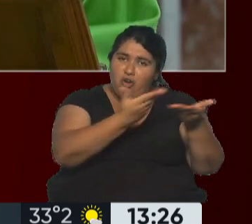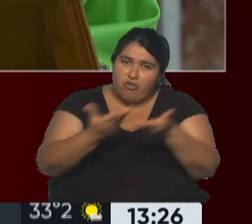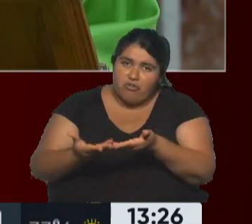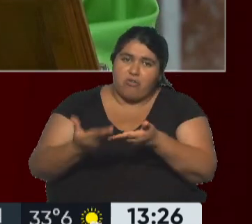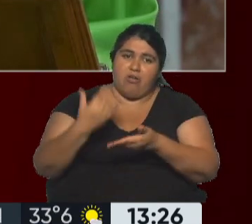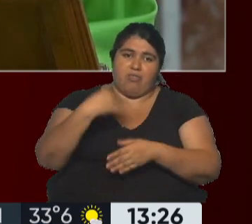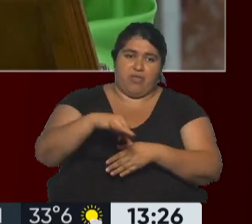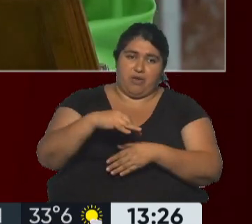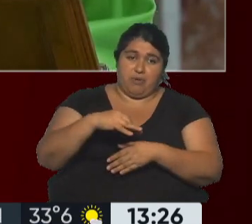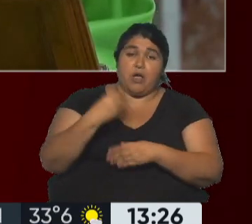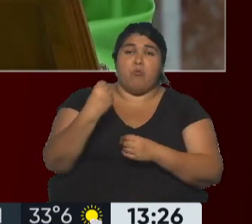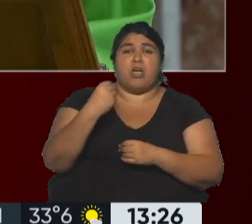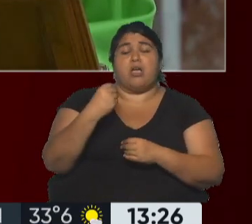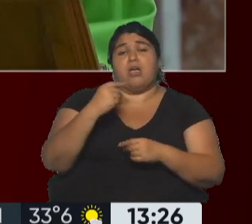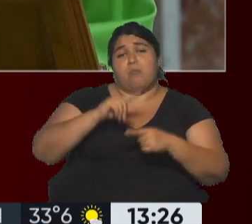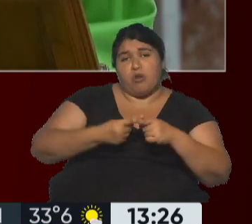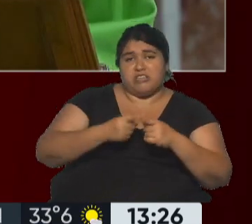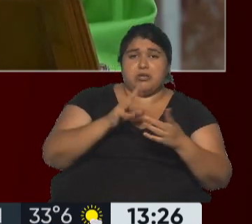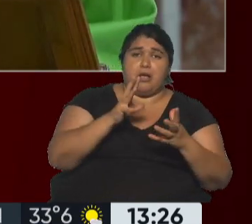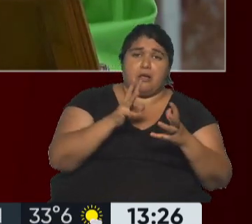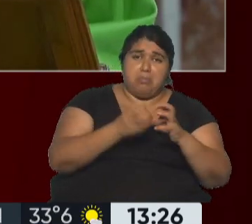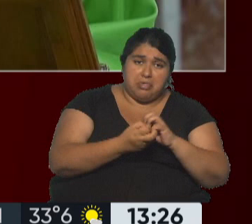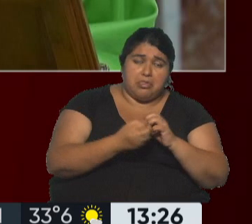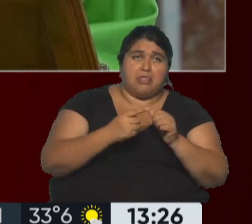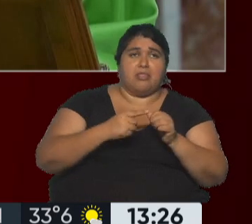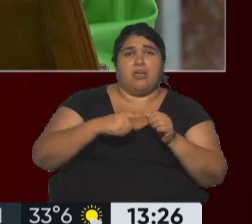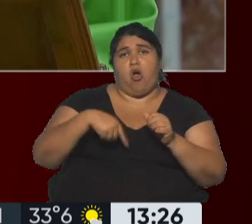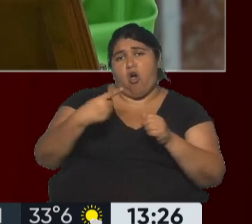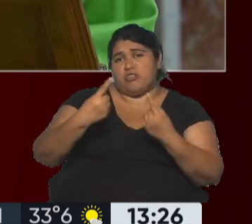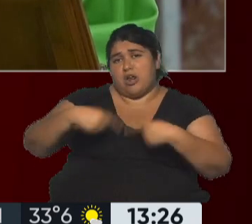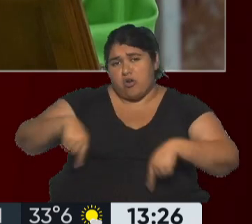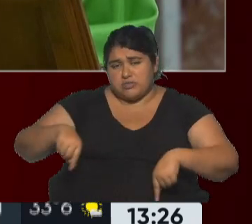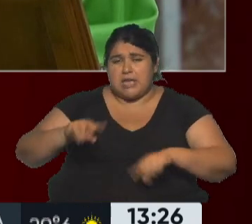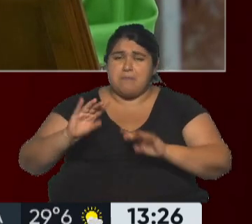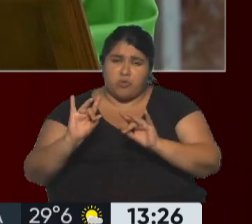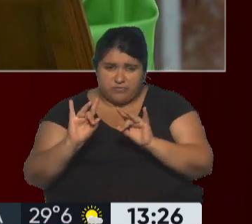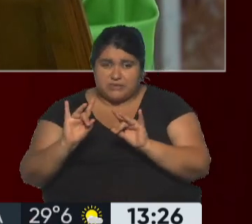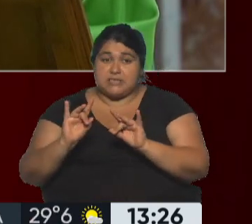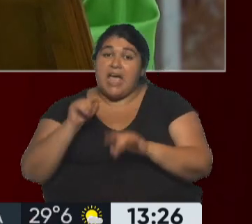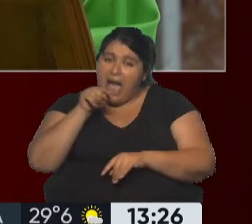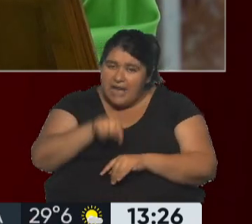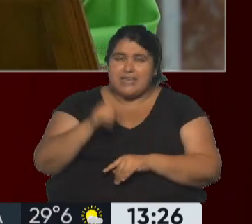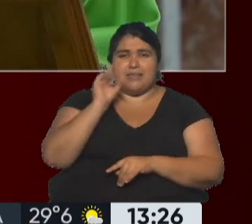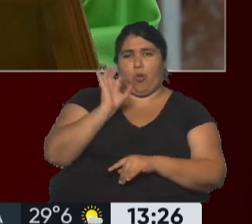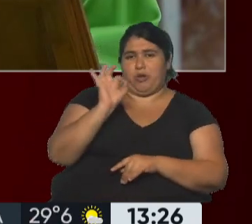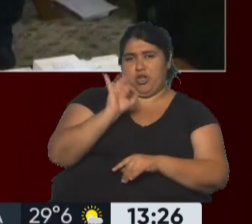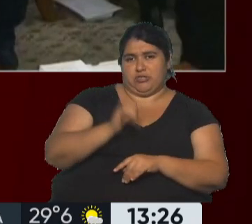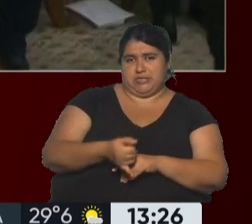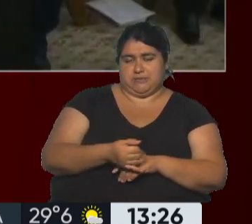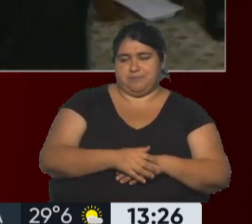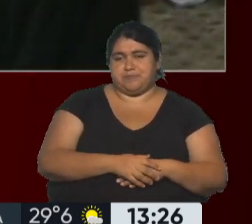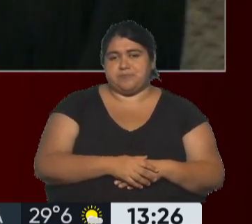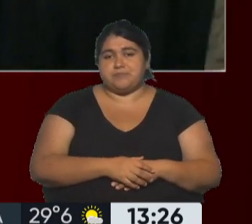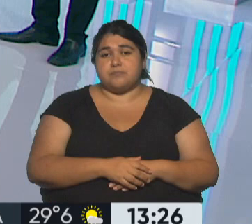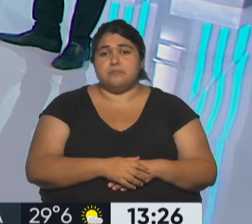bueno, se ha debilitado la política, se han debilitado otras legitimidades y me parece que desde ahí hay que juzgarlo. Bien. Se habla mucho